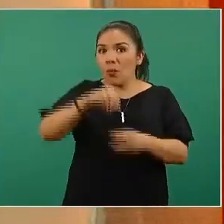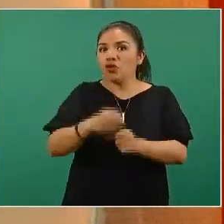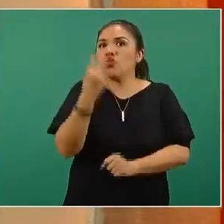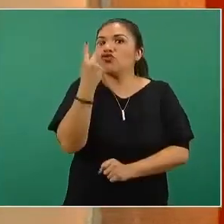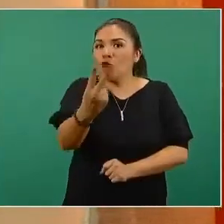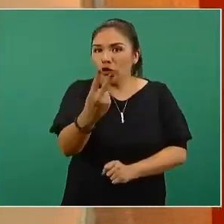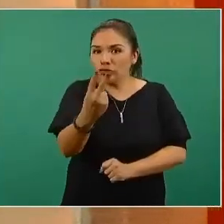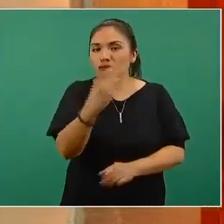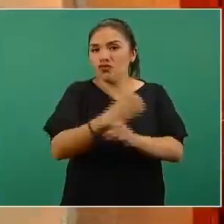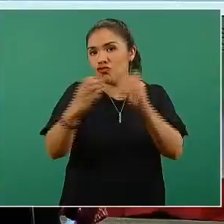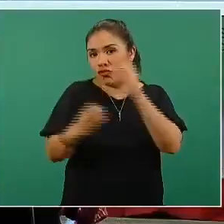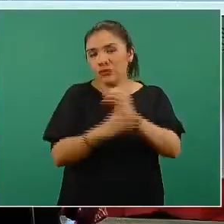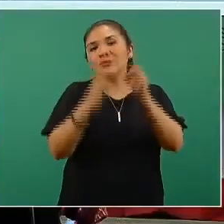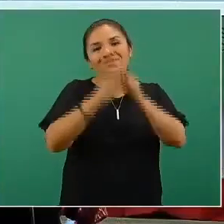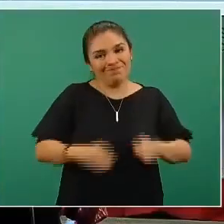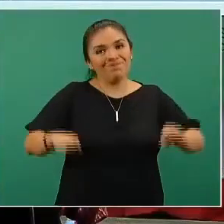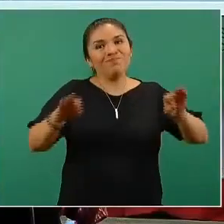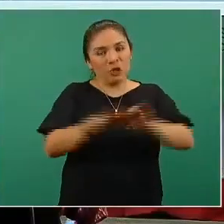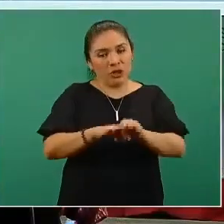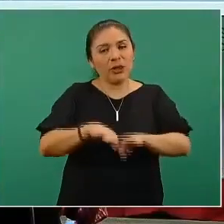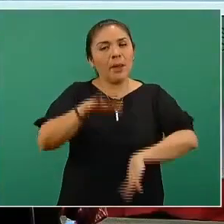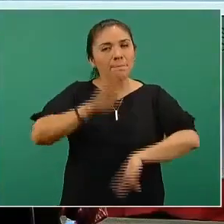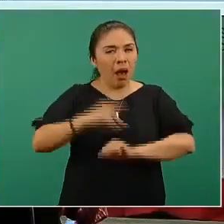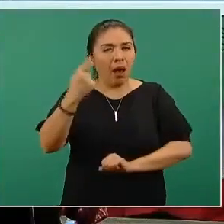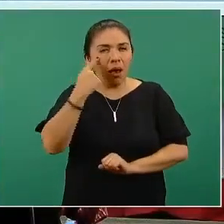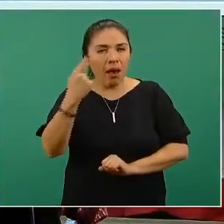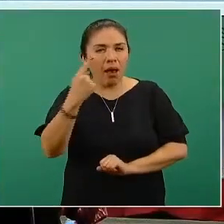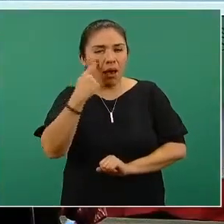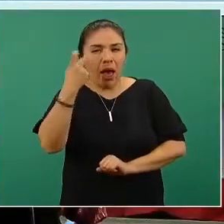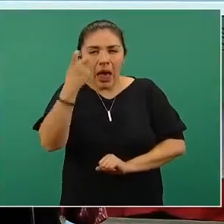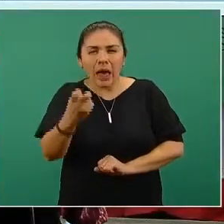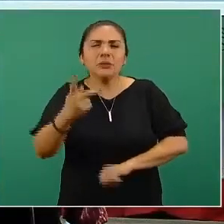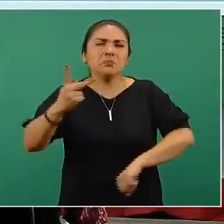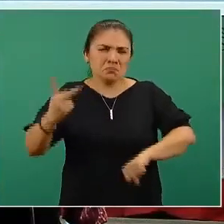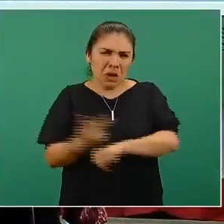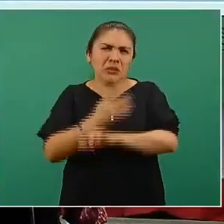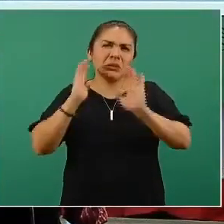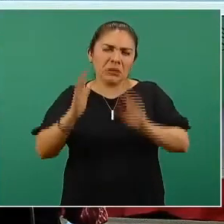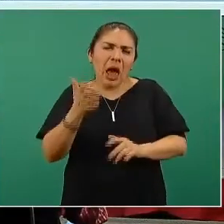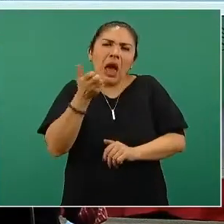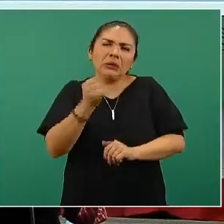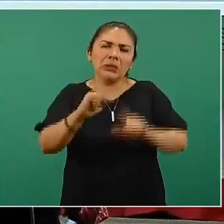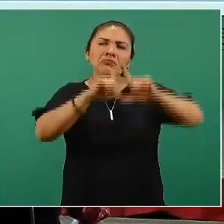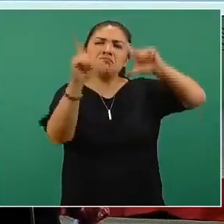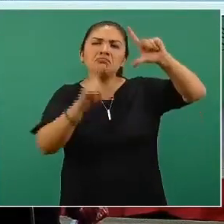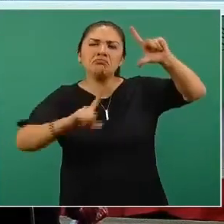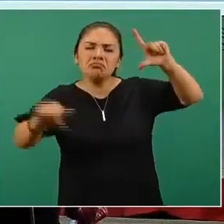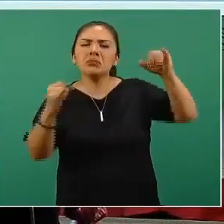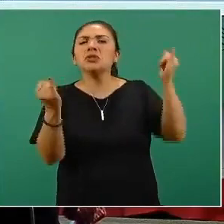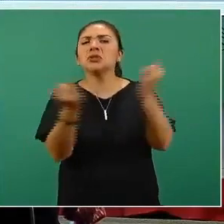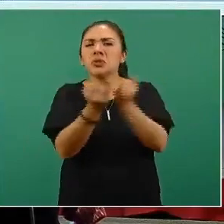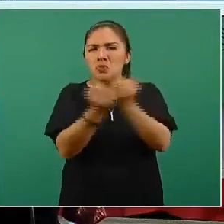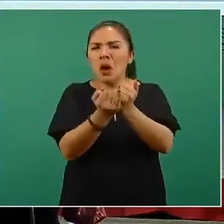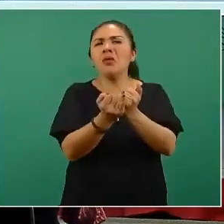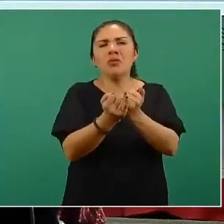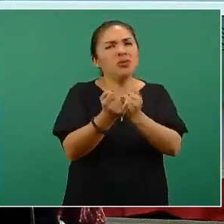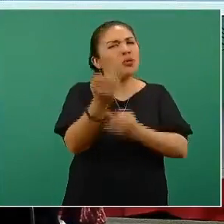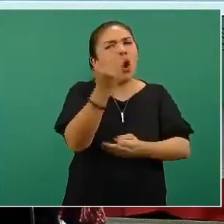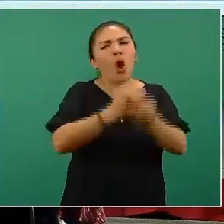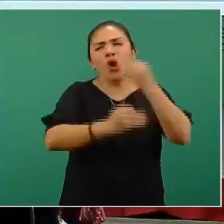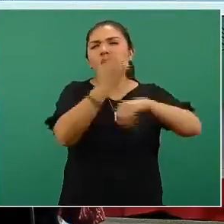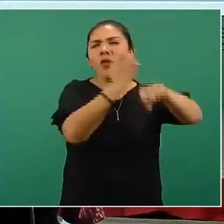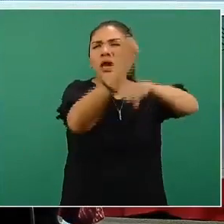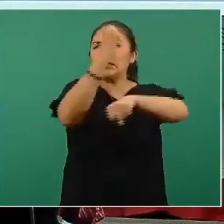dos componentes, ver las dos curvas. En general, y esto ha pasado tanto a nivel nacional como en prácticamente todos